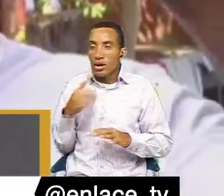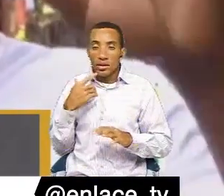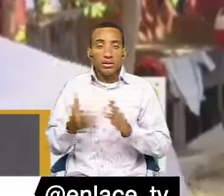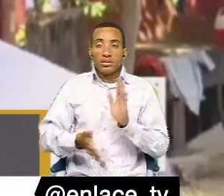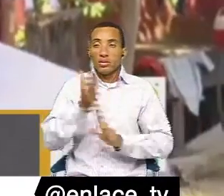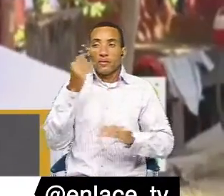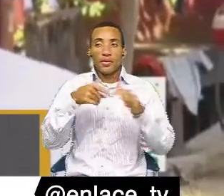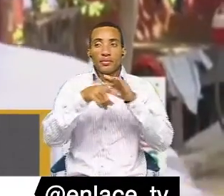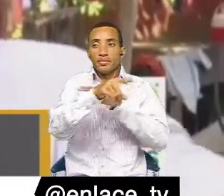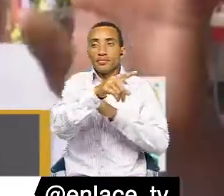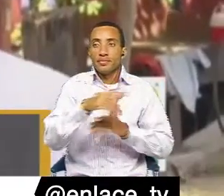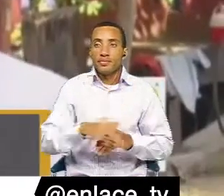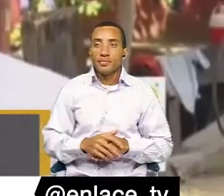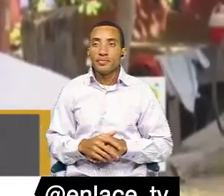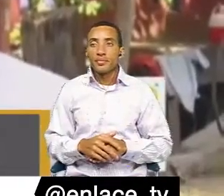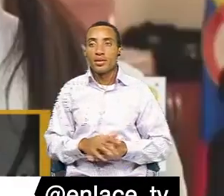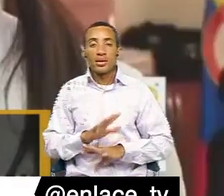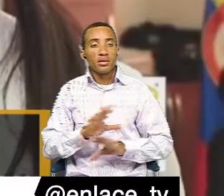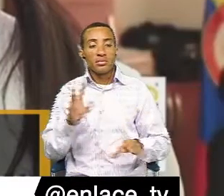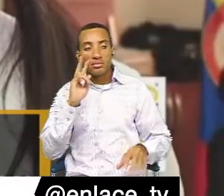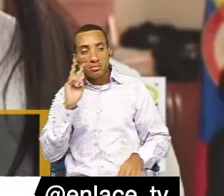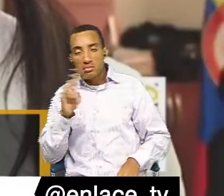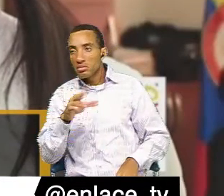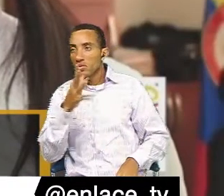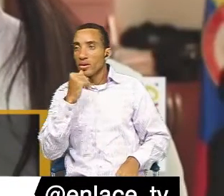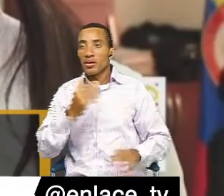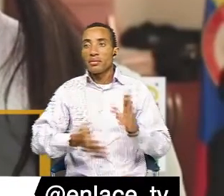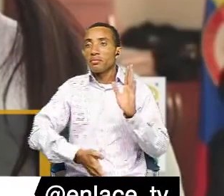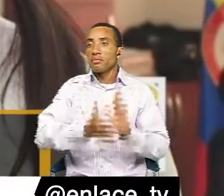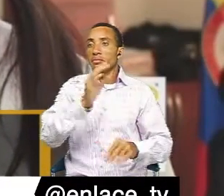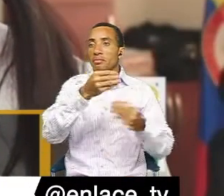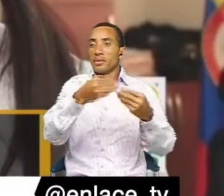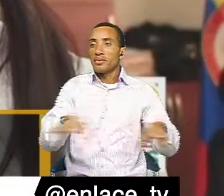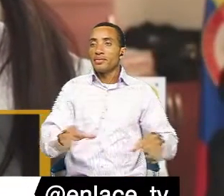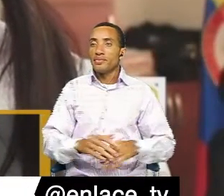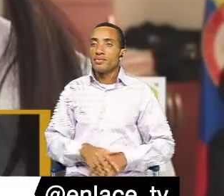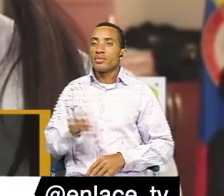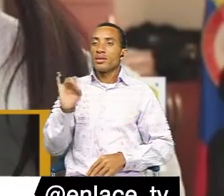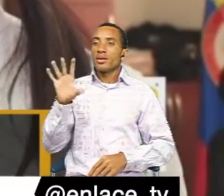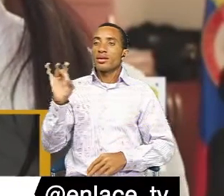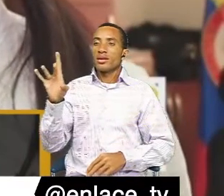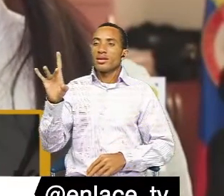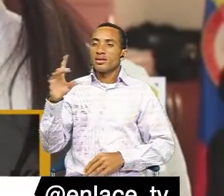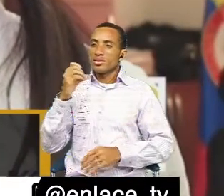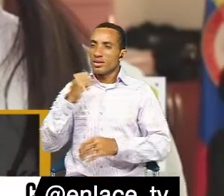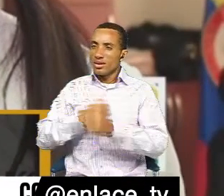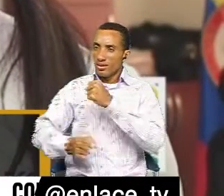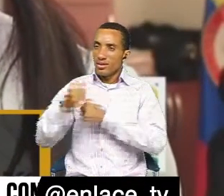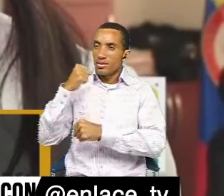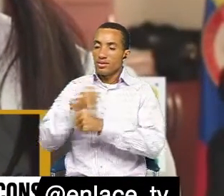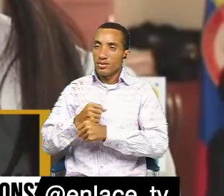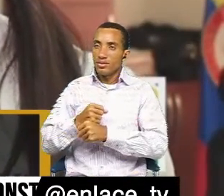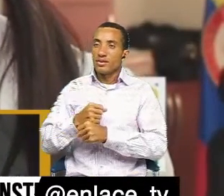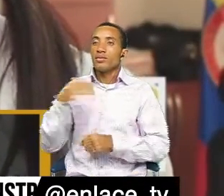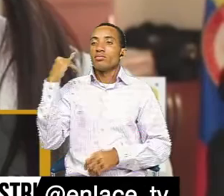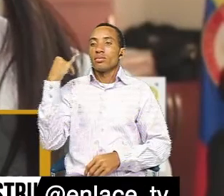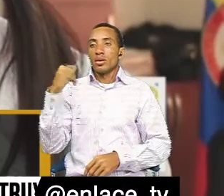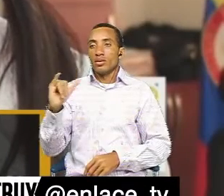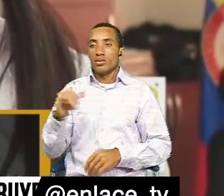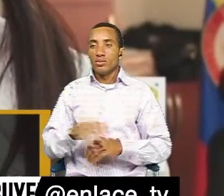ahí por el palmar para allá. De ahí no lo volvimos a ver. Al parecer, hace 15 años se presentó un fenómeno en el cual ya un